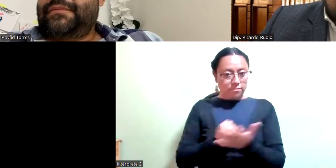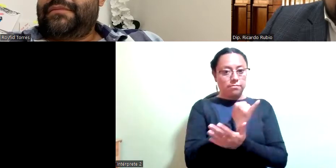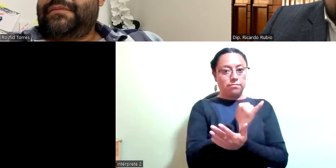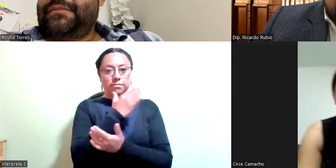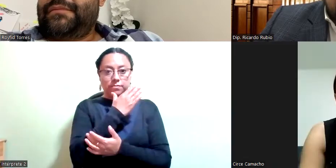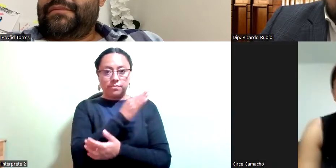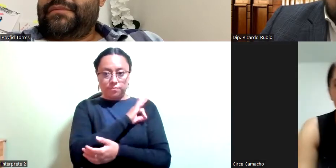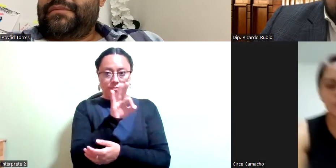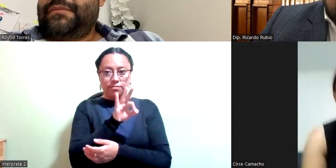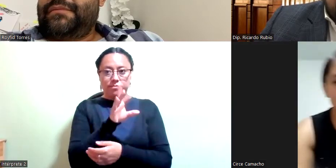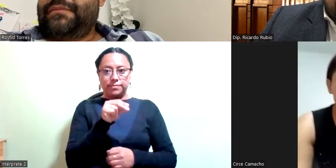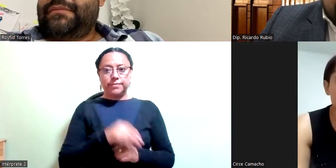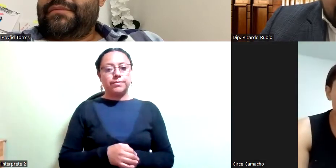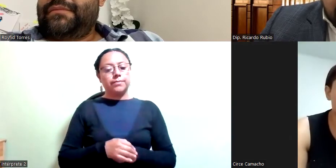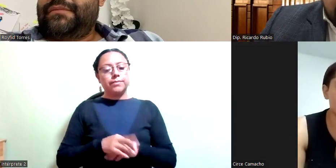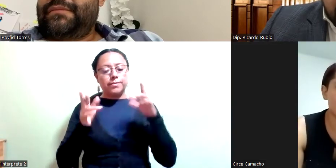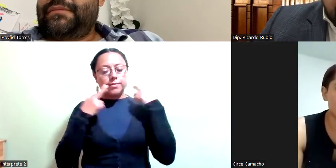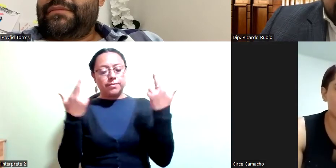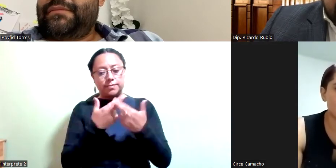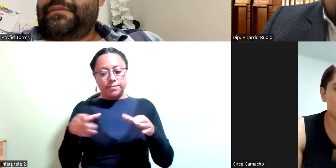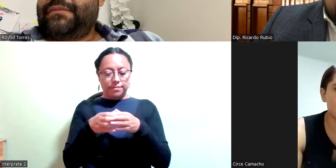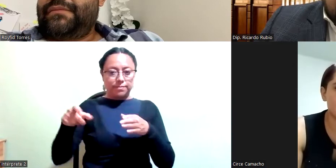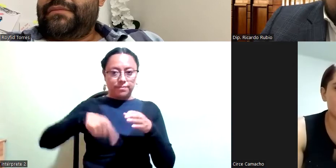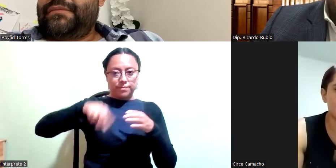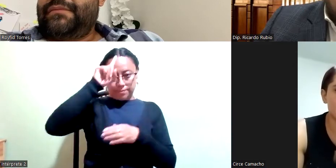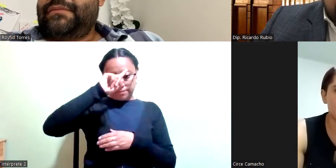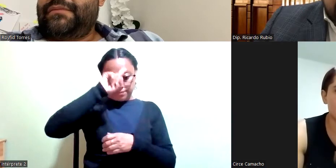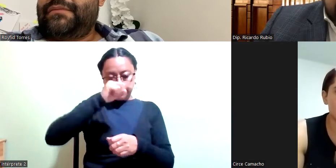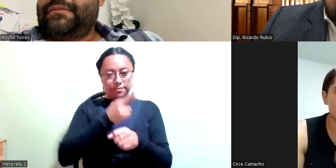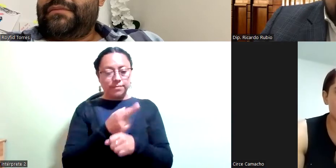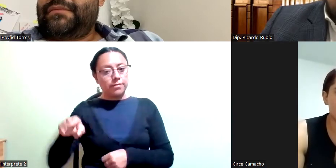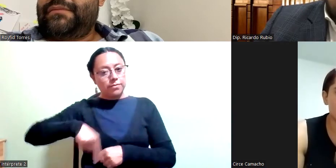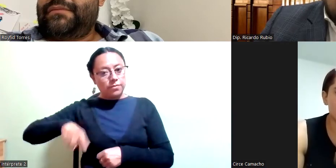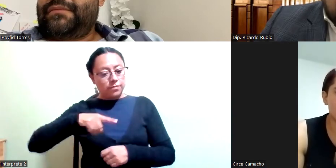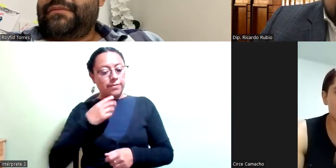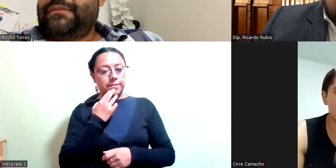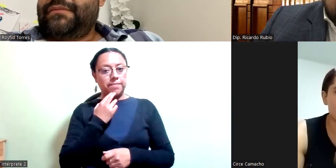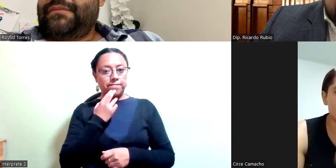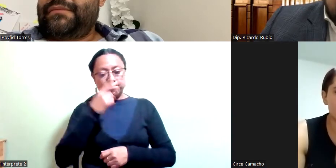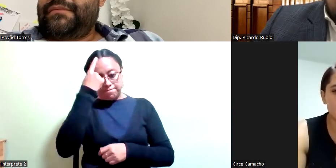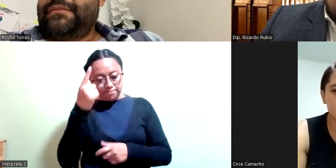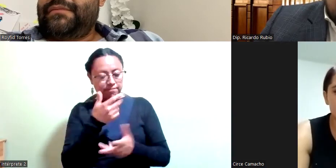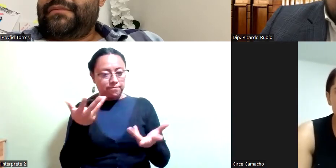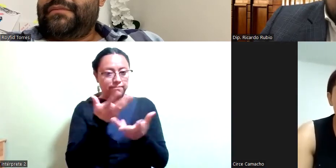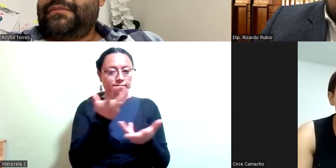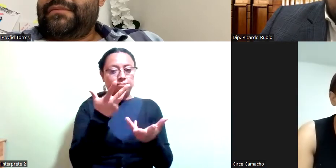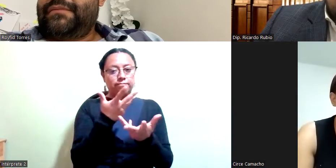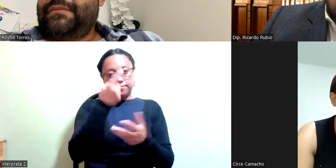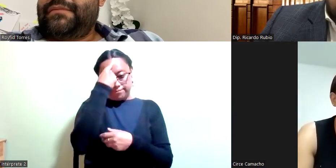claro, la reunión de asesores es únicamente para facilitar el trabajo, pero no toman decisiones, ni son legisladores,